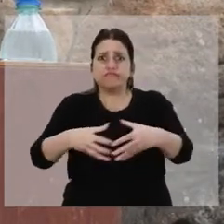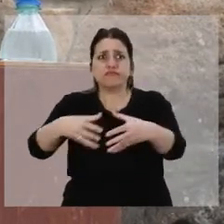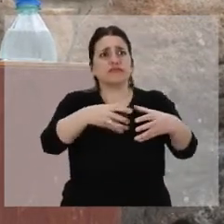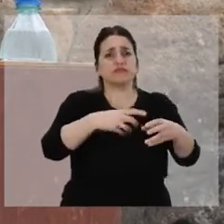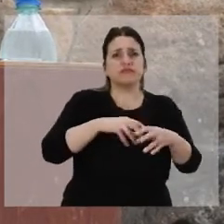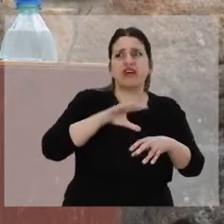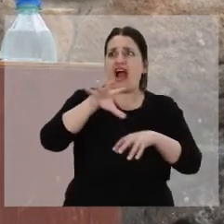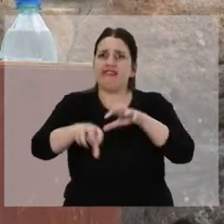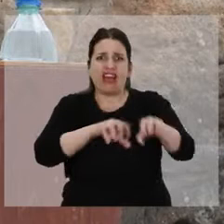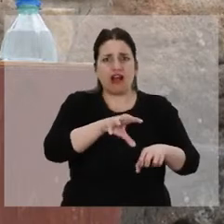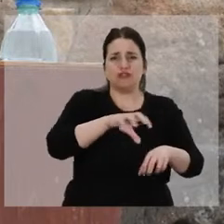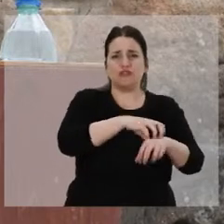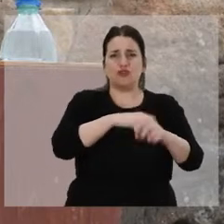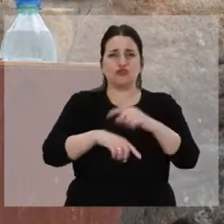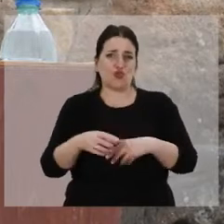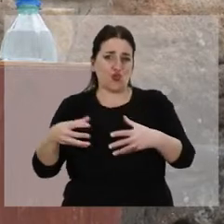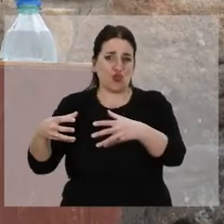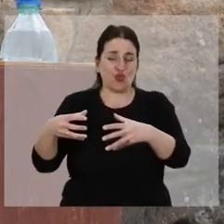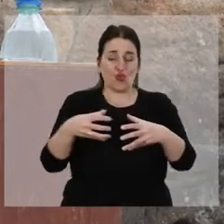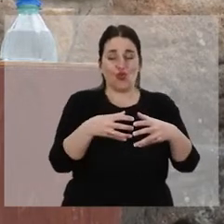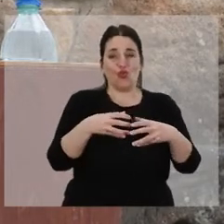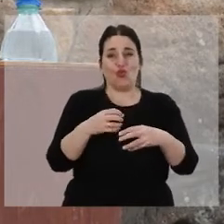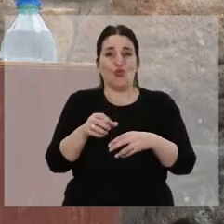desmantelan las majadas de pequeños productores.